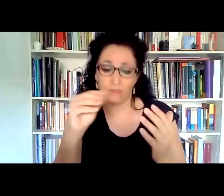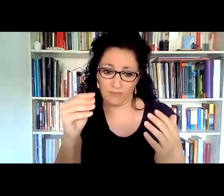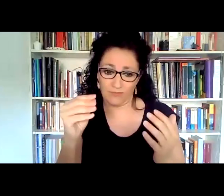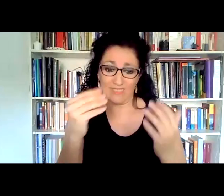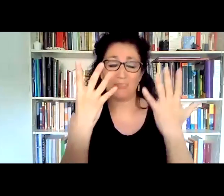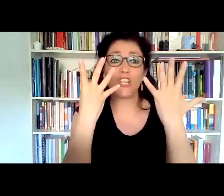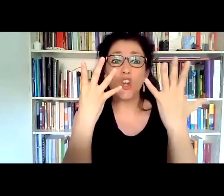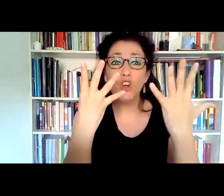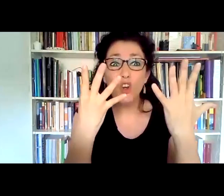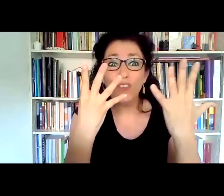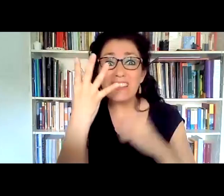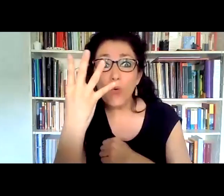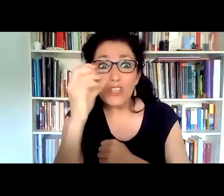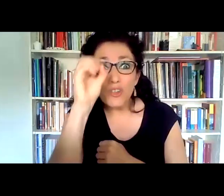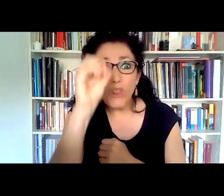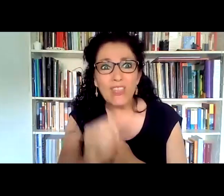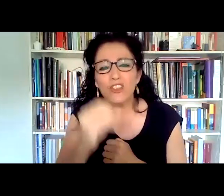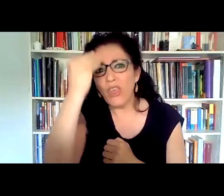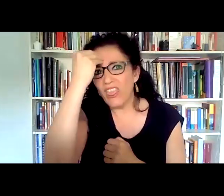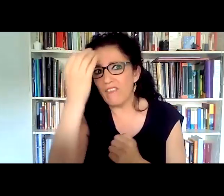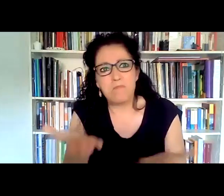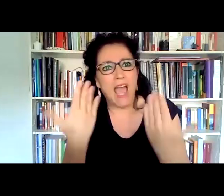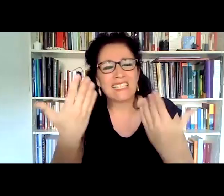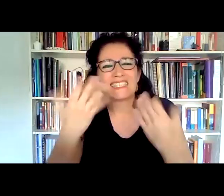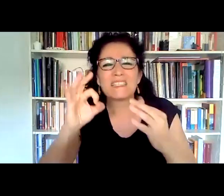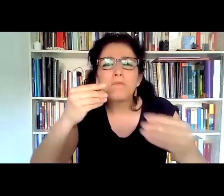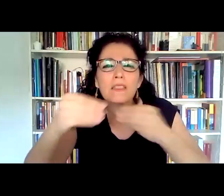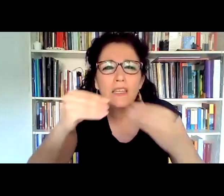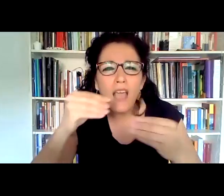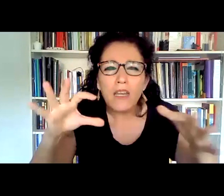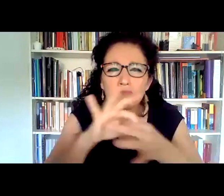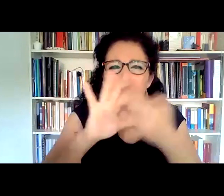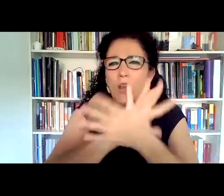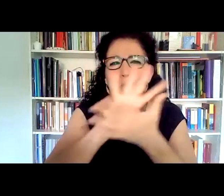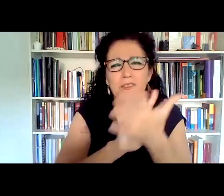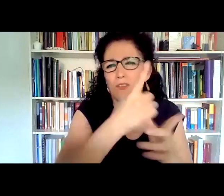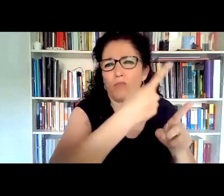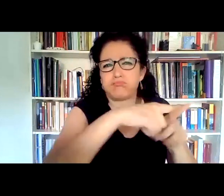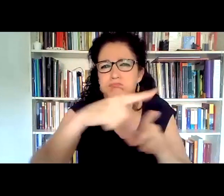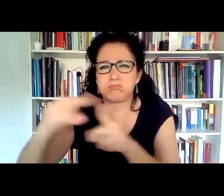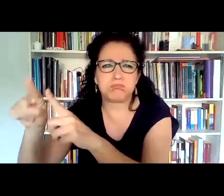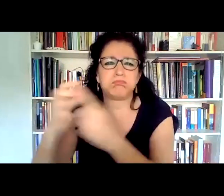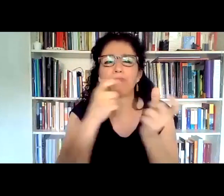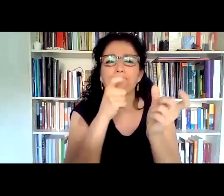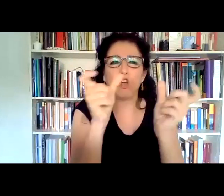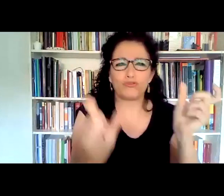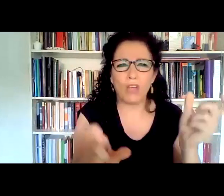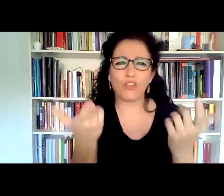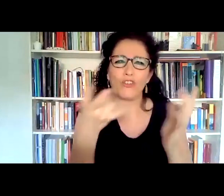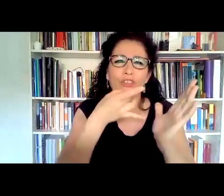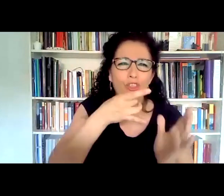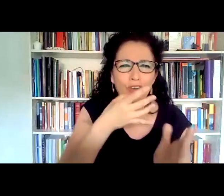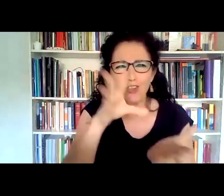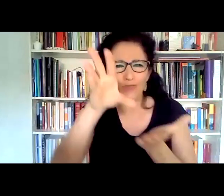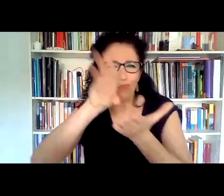es necesario la elaboración de un corpus y el 94% cree que tiene que haber más materiales relacionados con la lengua de signos